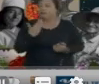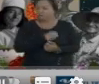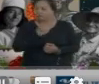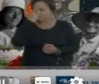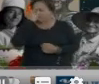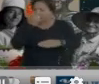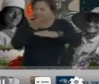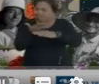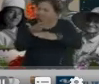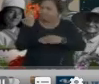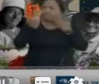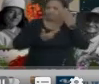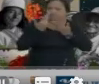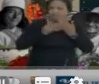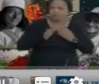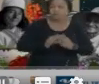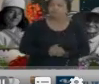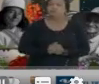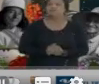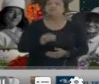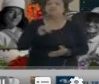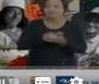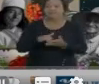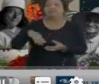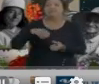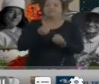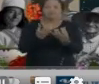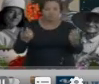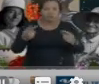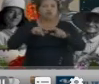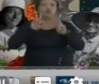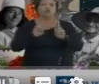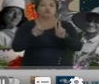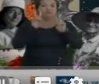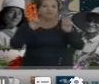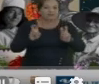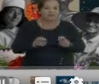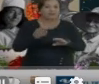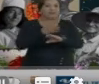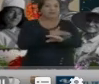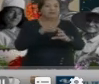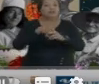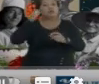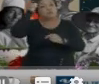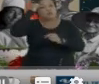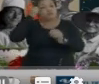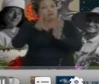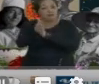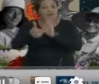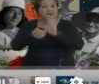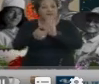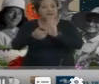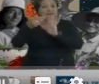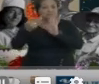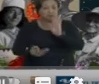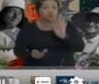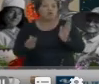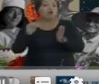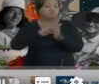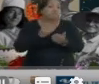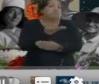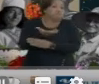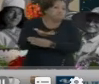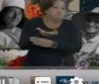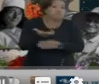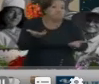ello eh muchos de los temas que que ha señalado el profesor Cárdenas efectivamente están ahí en la mesa de negociación pero es necesario